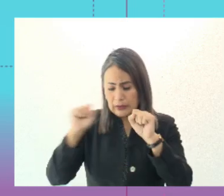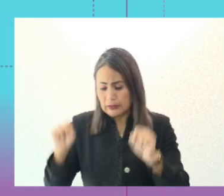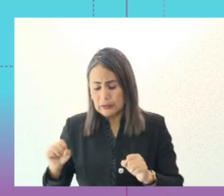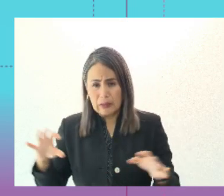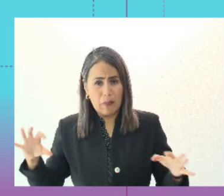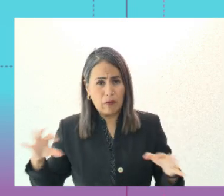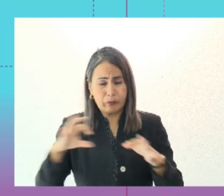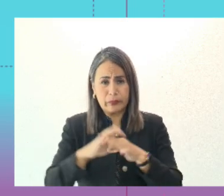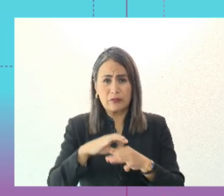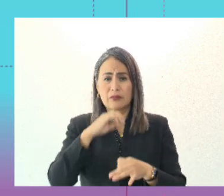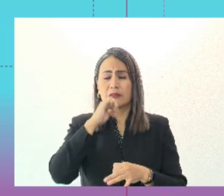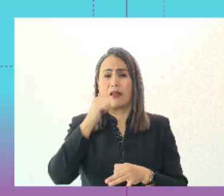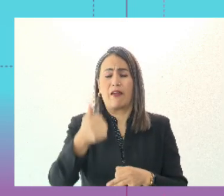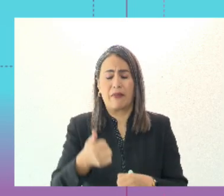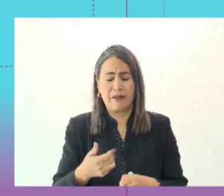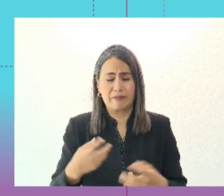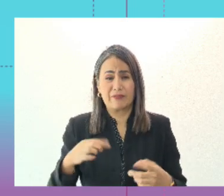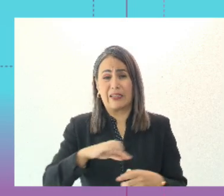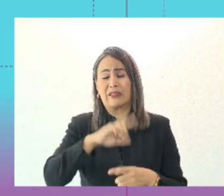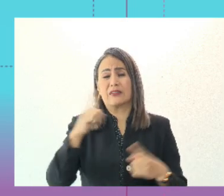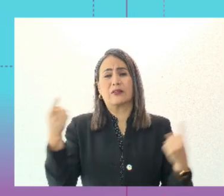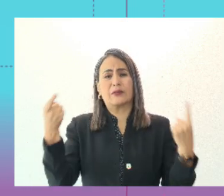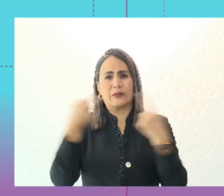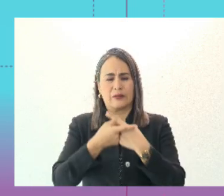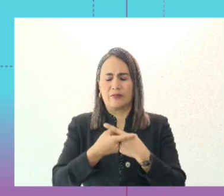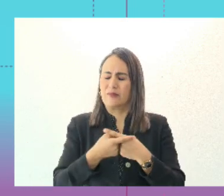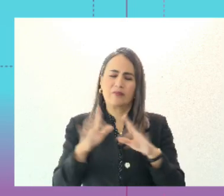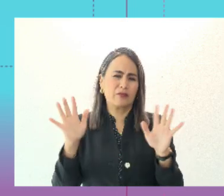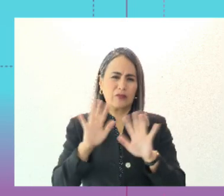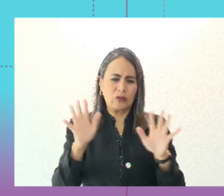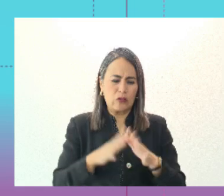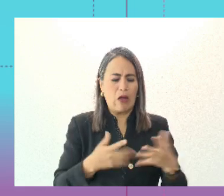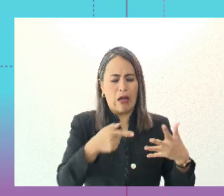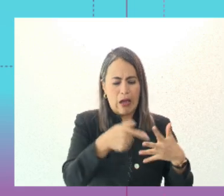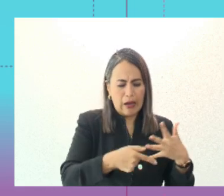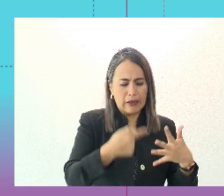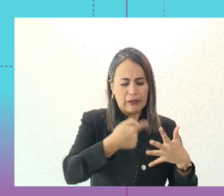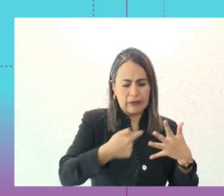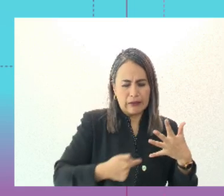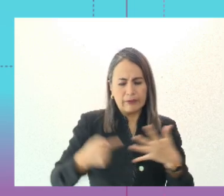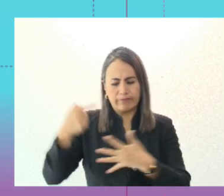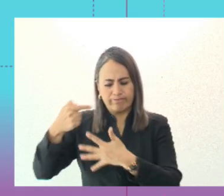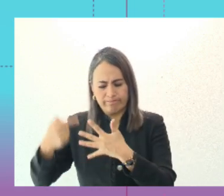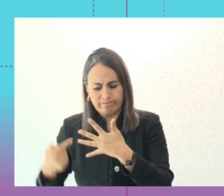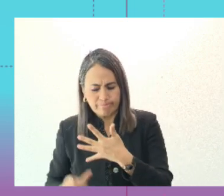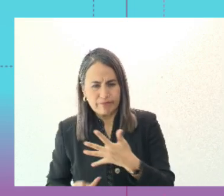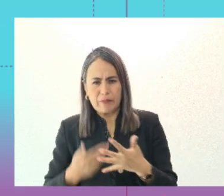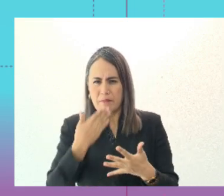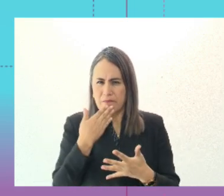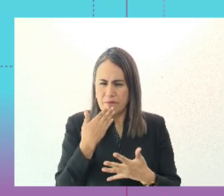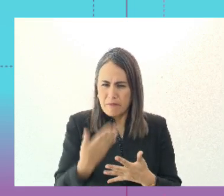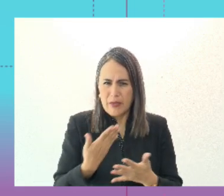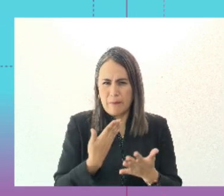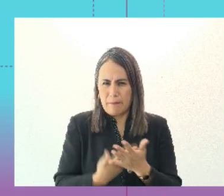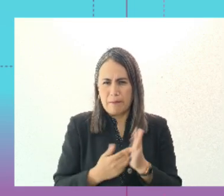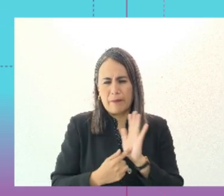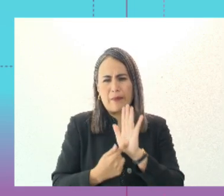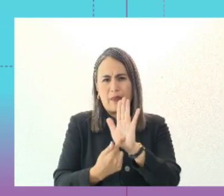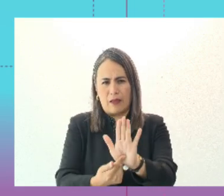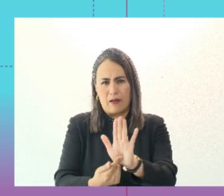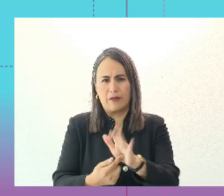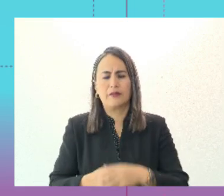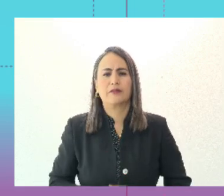hacer. Y entonces, para que realmente sea eficiente nuestro sistema de rendición de cuentas nacional, pues basémonos en la teoría